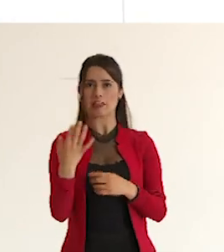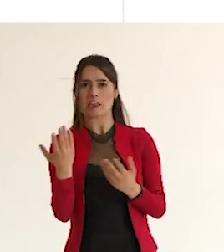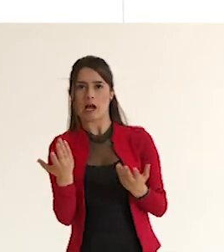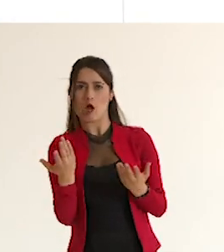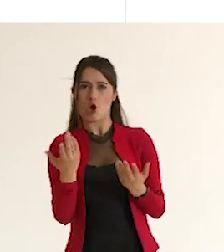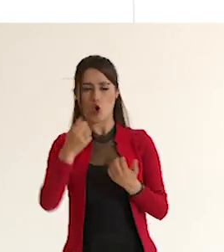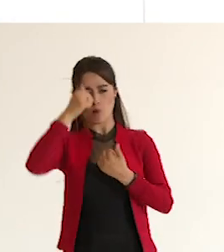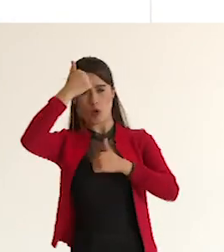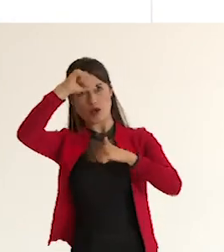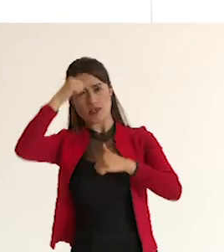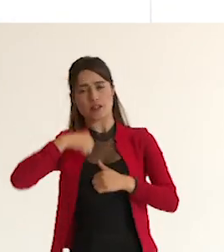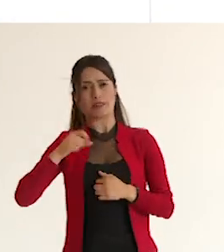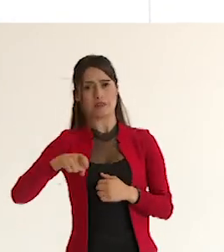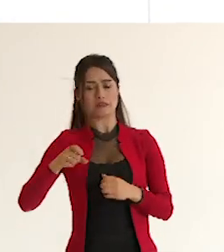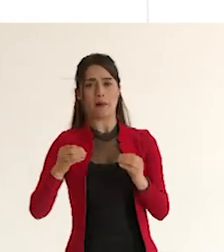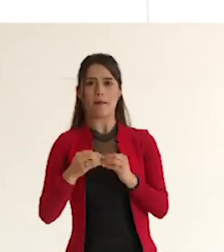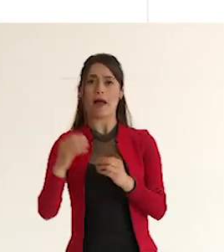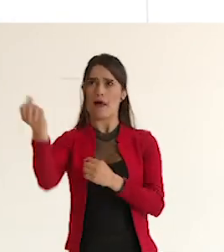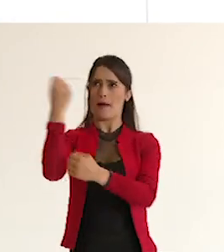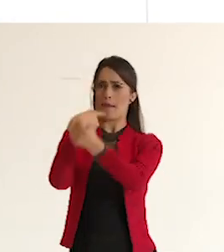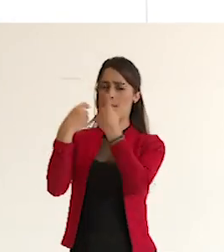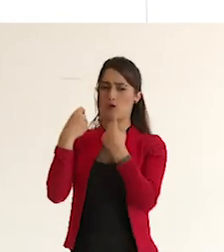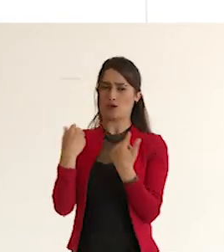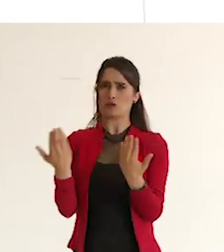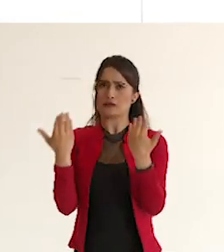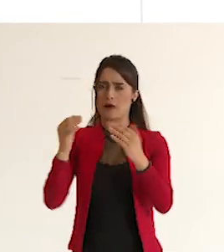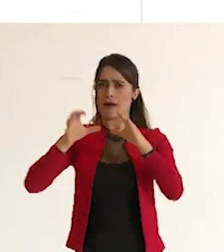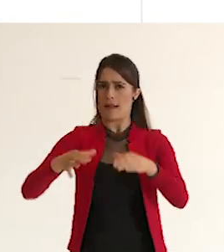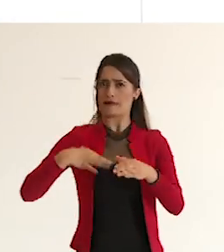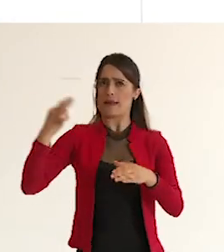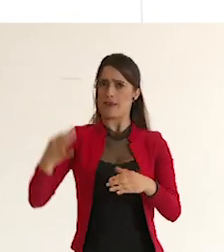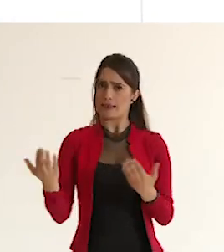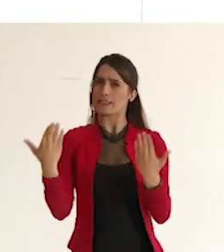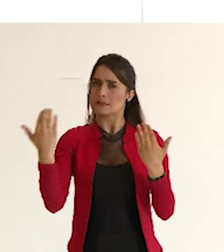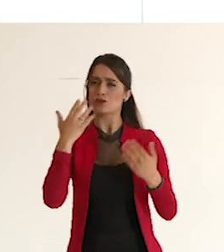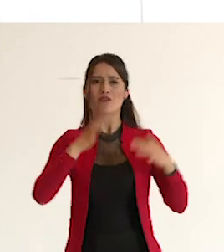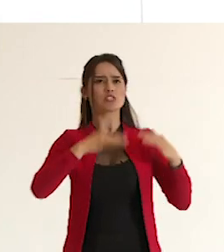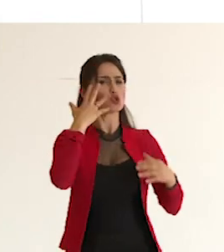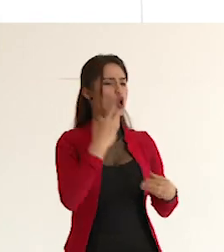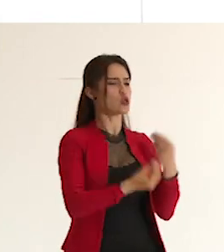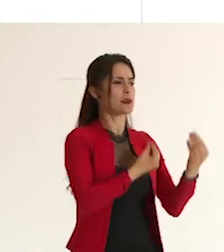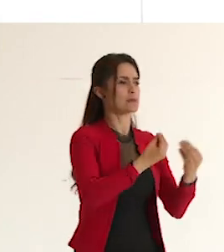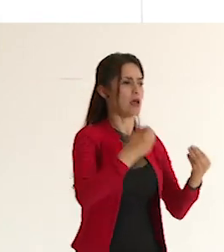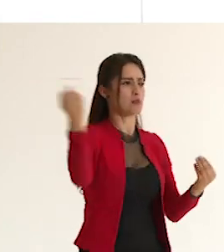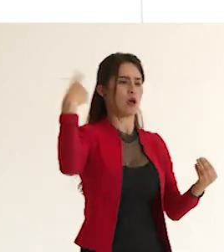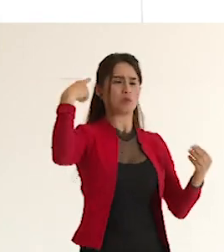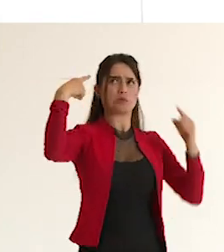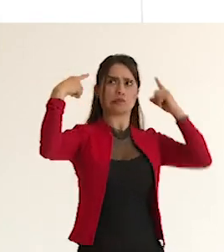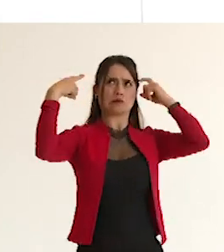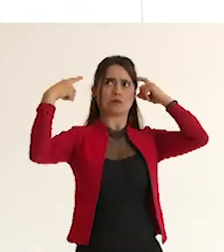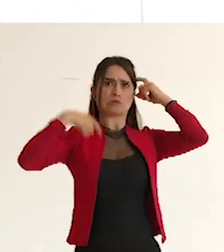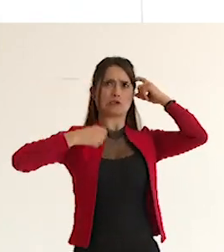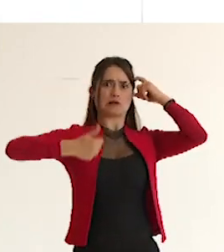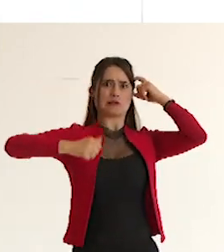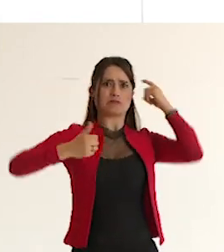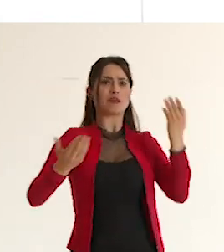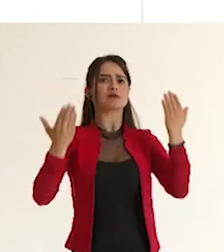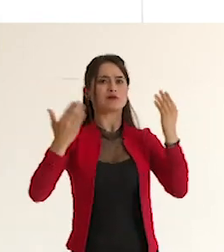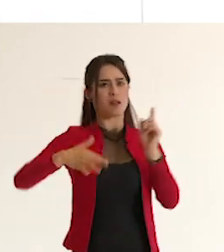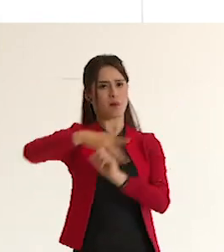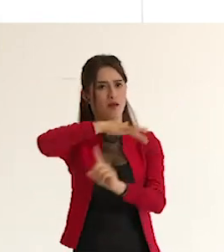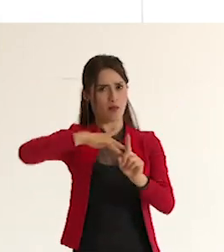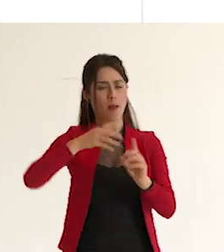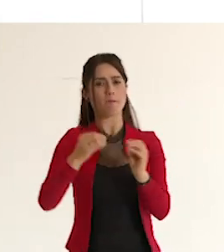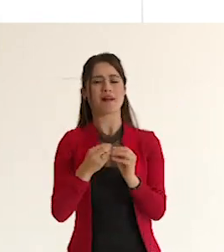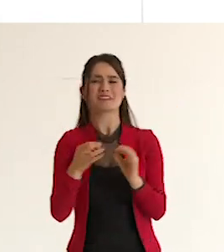útil tener un espacio donde cuestionarse a qué dilemas éticos nos enfrentamos a diario y cuál sería nuestra posición en diferentes situaciones conocer las posiciones